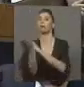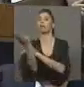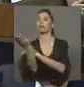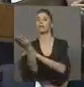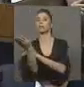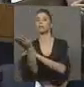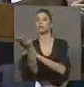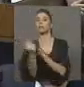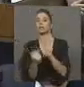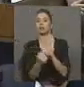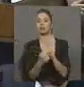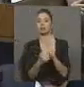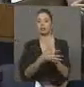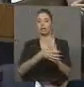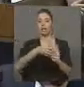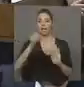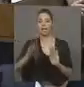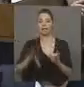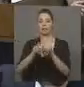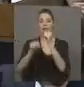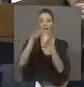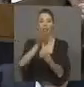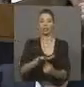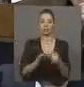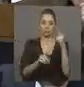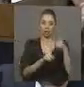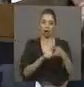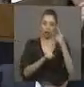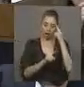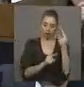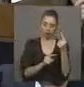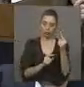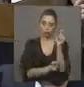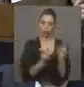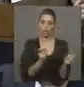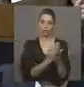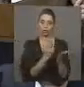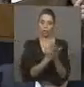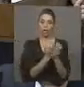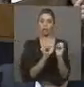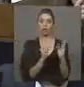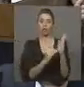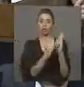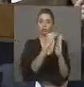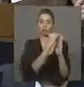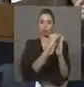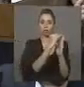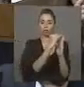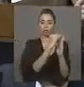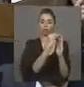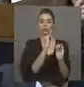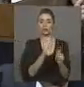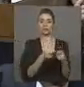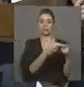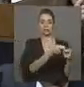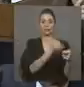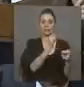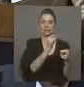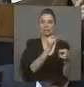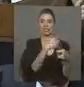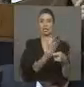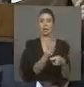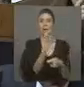eliminar una supuesta discriminación arbitraria que habría entre estudiantes de educación superior porque unos acceden a